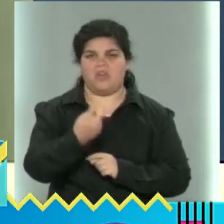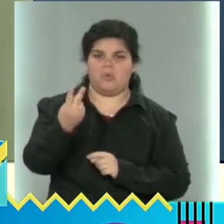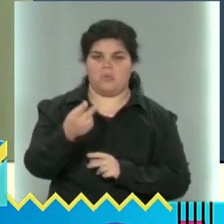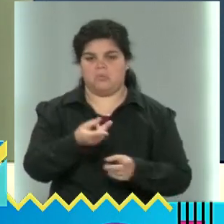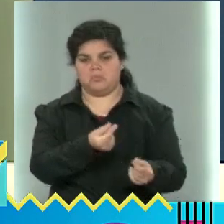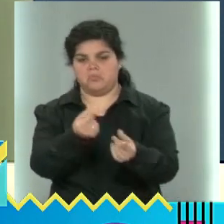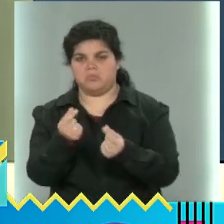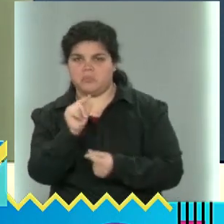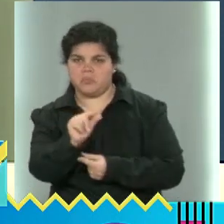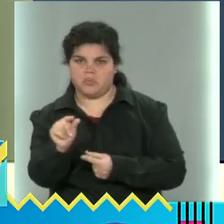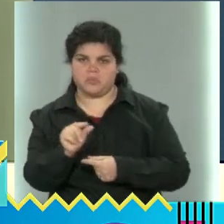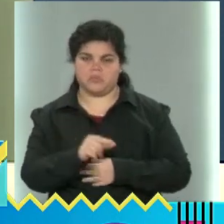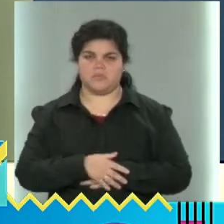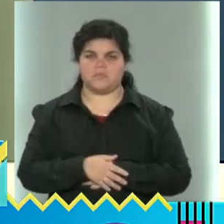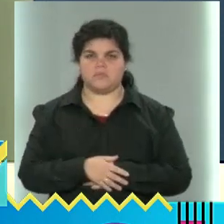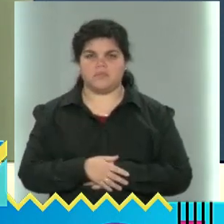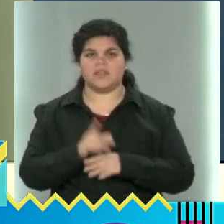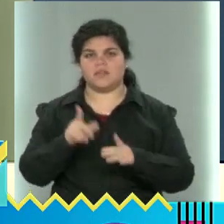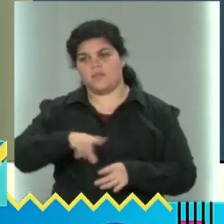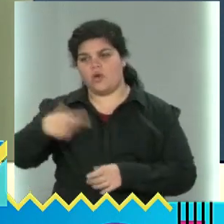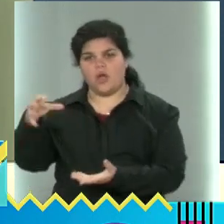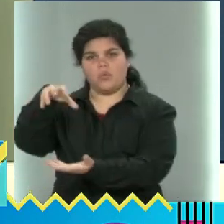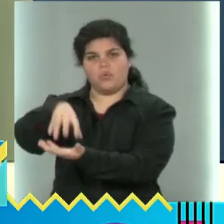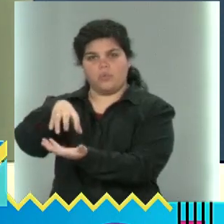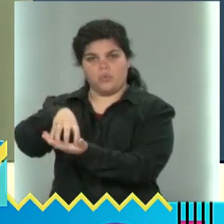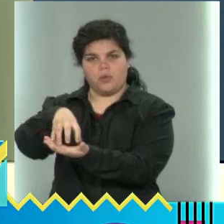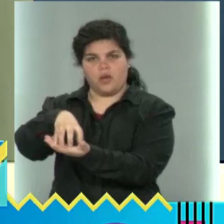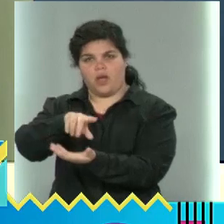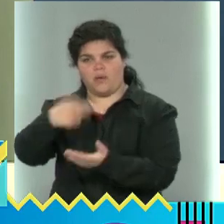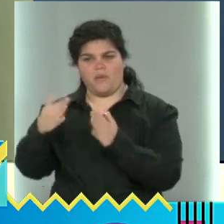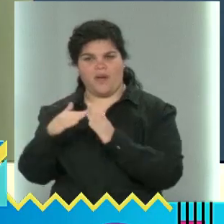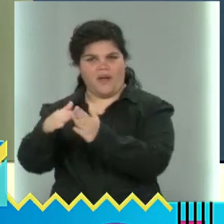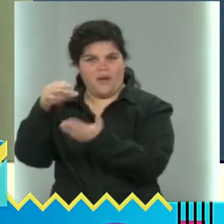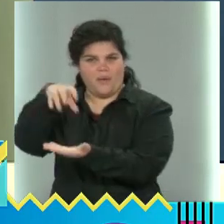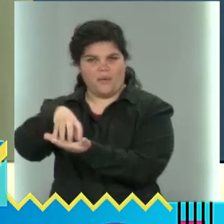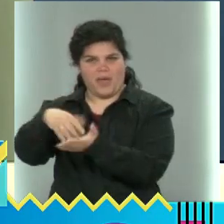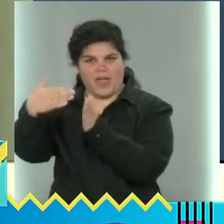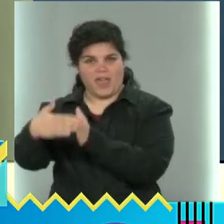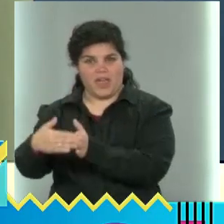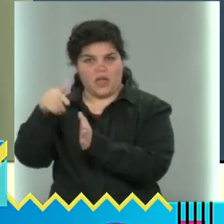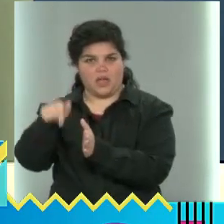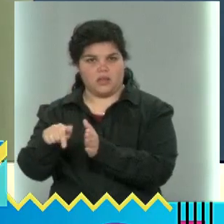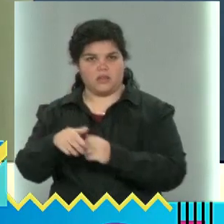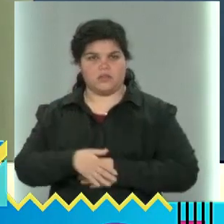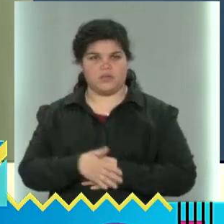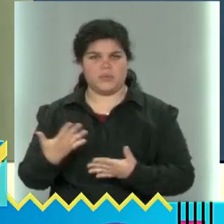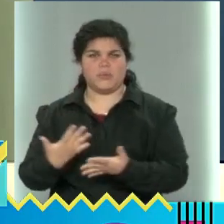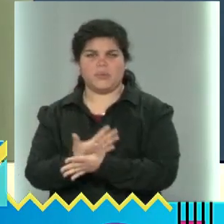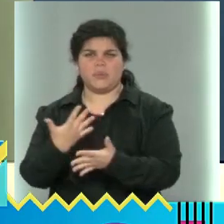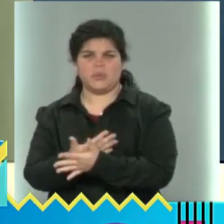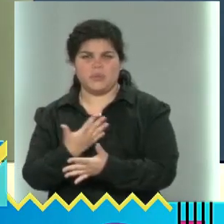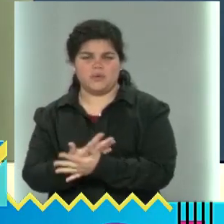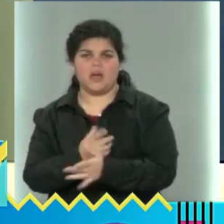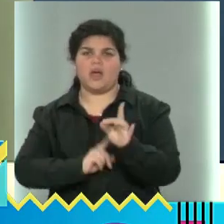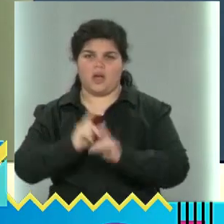tenemos el almacenero de la esquina está sufriendo, y hay en algunos almacenes que están